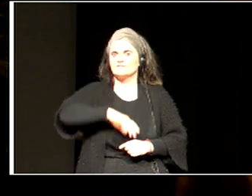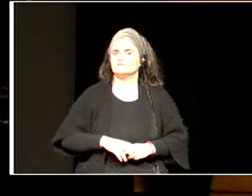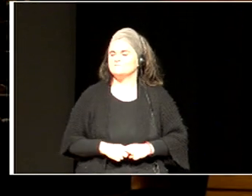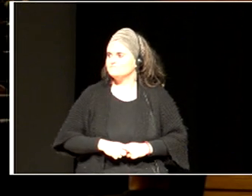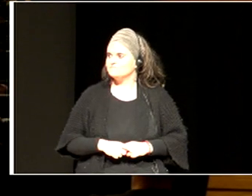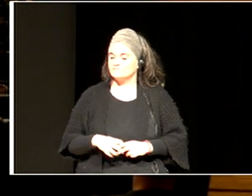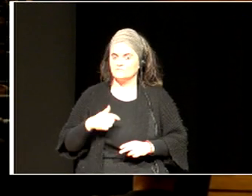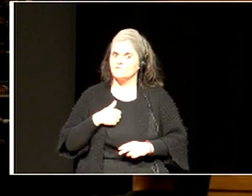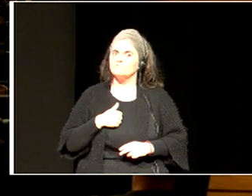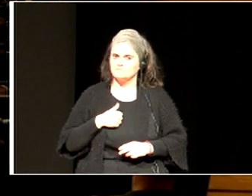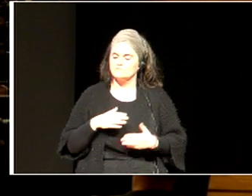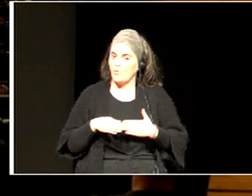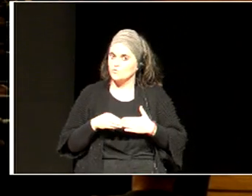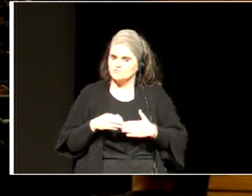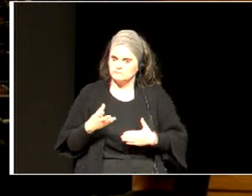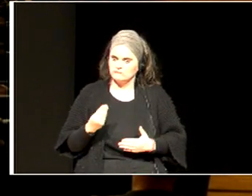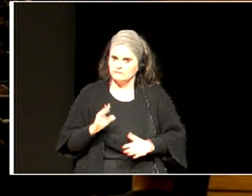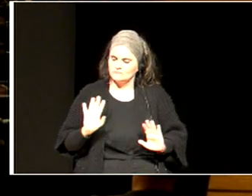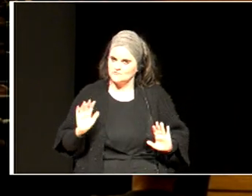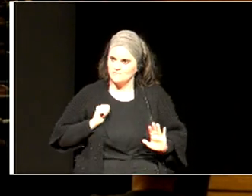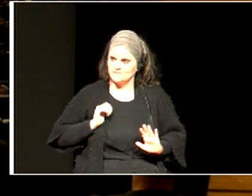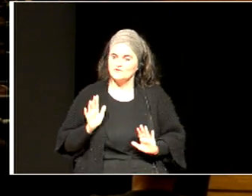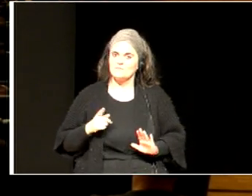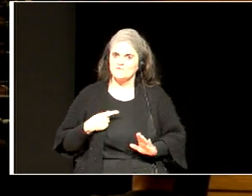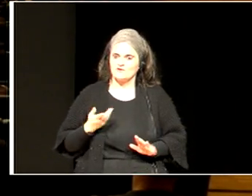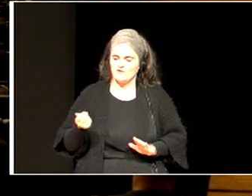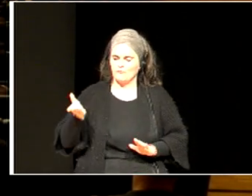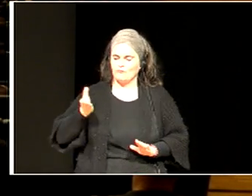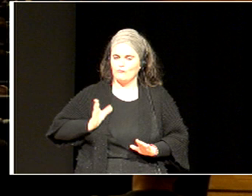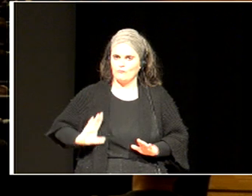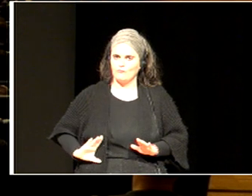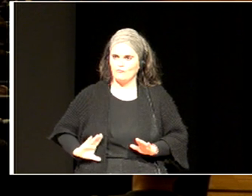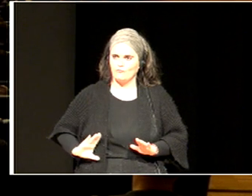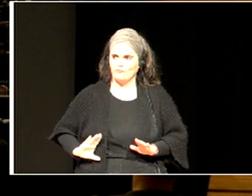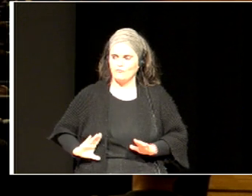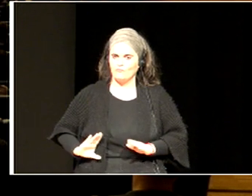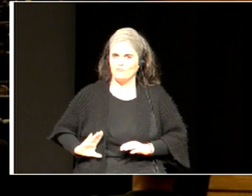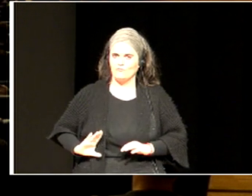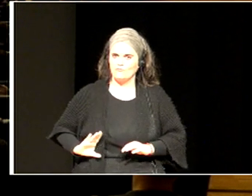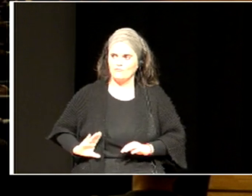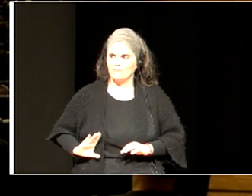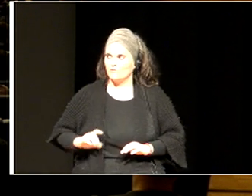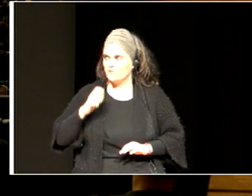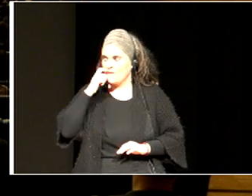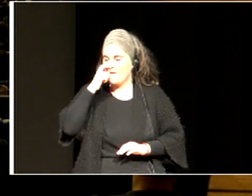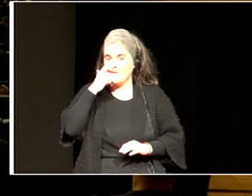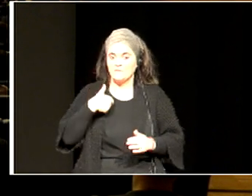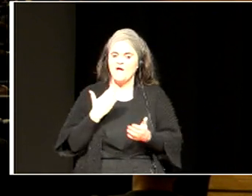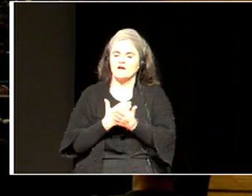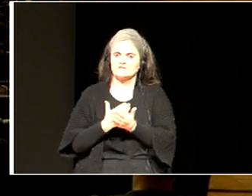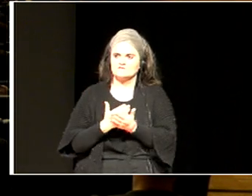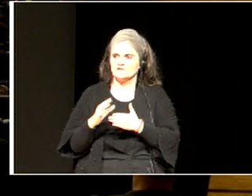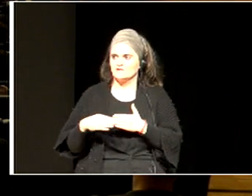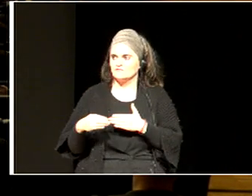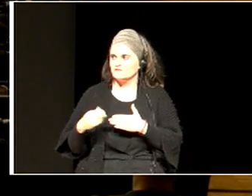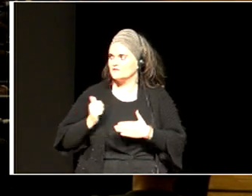a mí me resulta muy útil porque porque cobro por ello me enseñaron a hacer los de hacerlo voy a clase y lo suelto y además